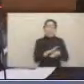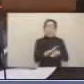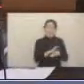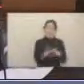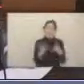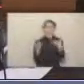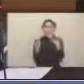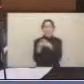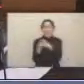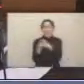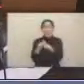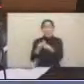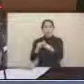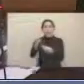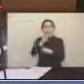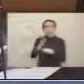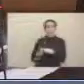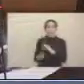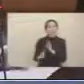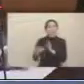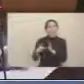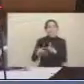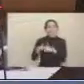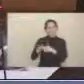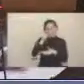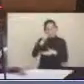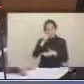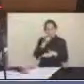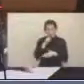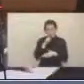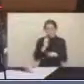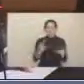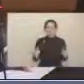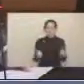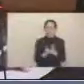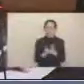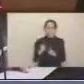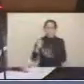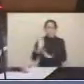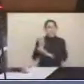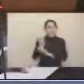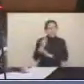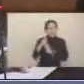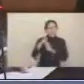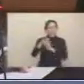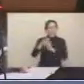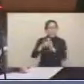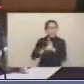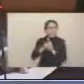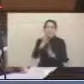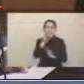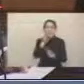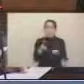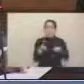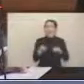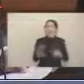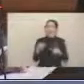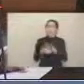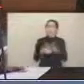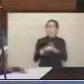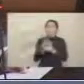el personal técnico, el personal que llevaba este asunto en Oviedo. Bueno, pues se nos propusieron, hay unas medidas para reducir el coste de gestión de las